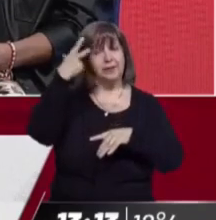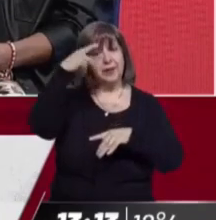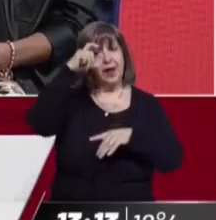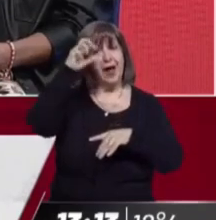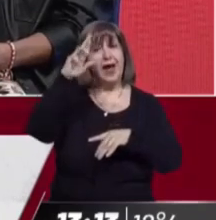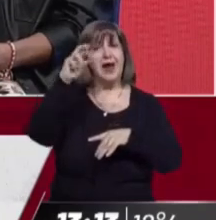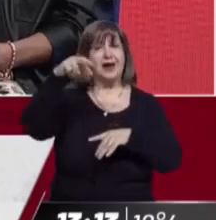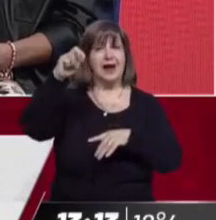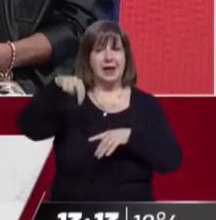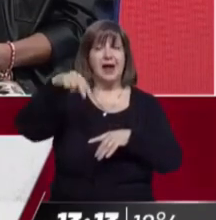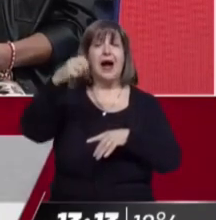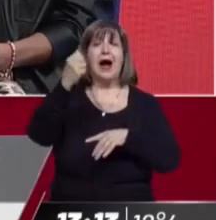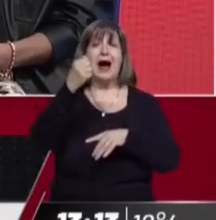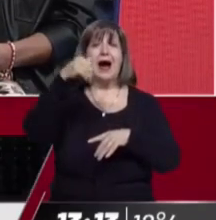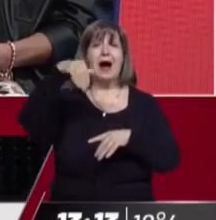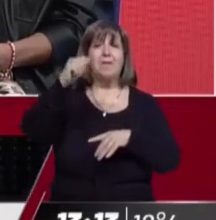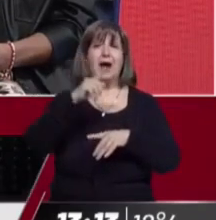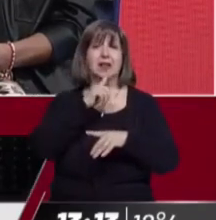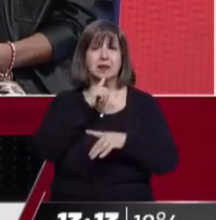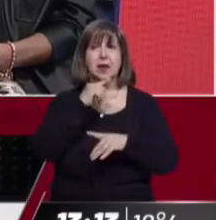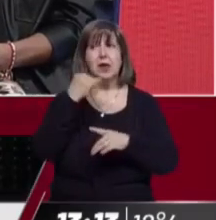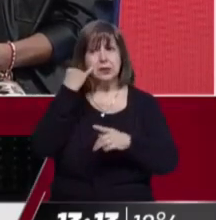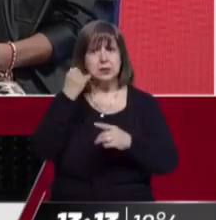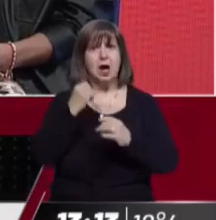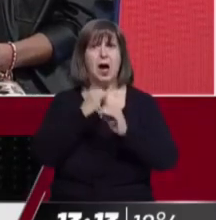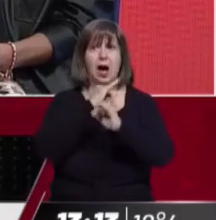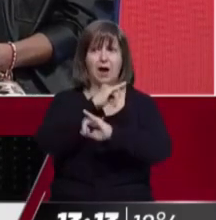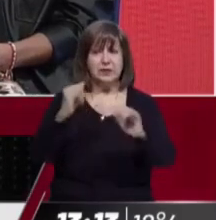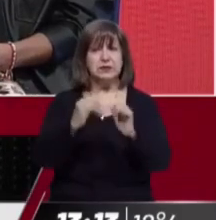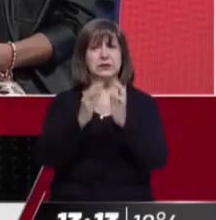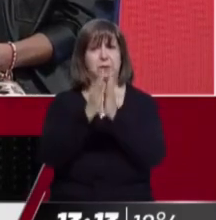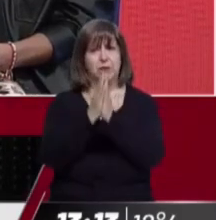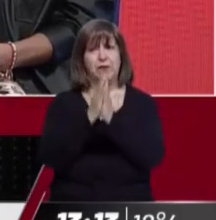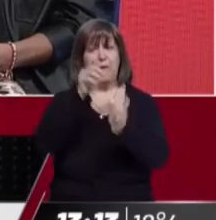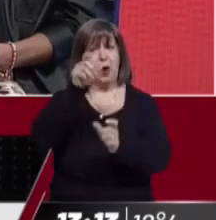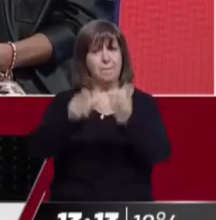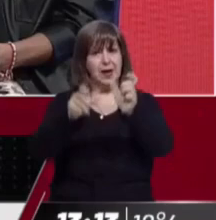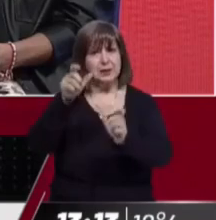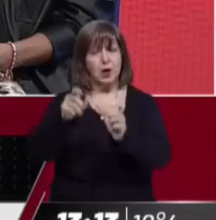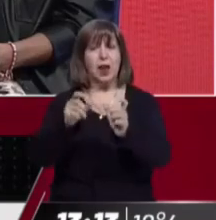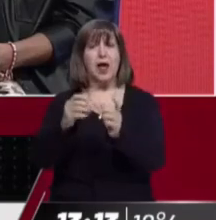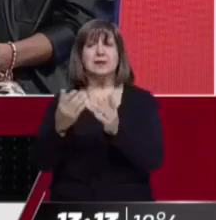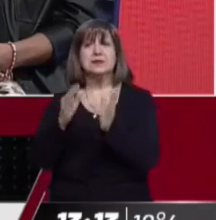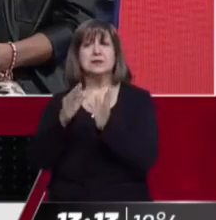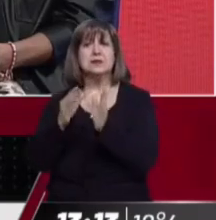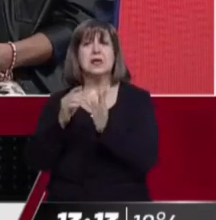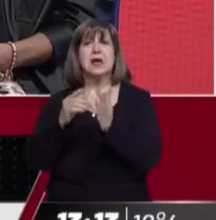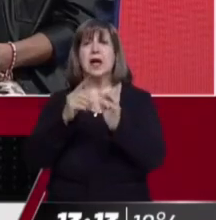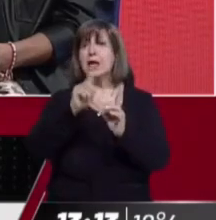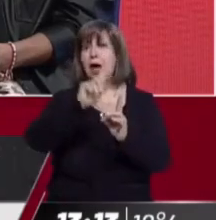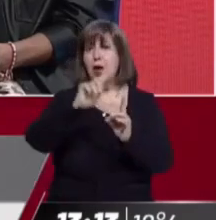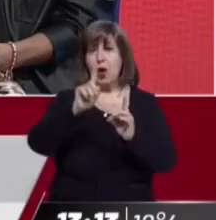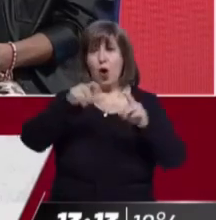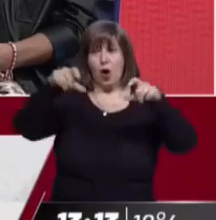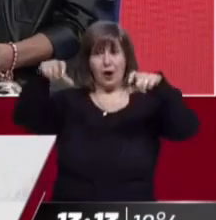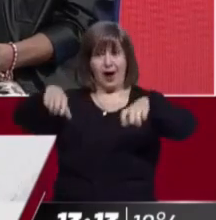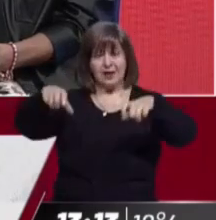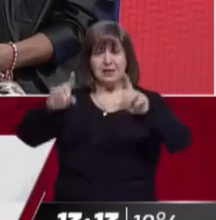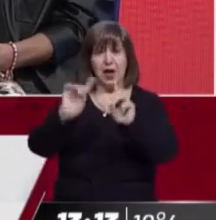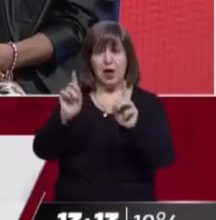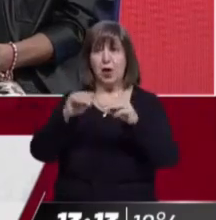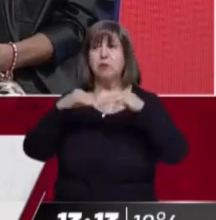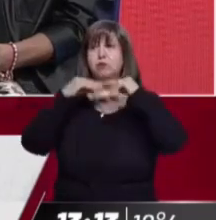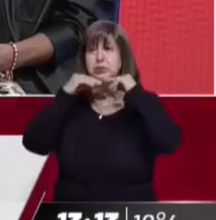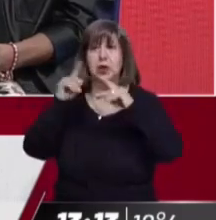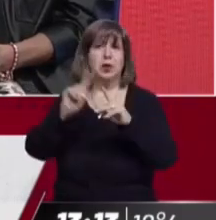marcaba él la cantidad de efectivos este consejo para la gente que por ahí suele visitar el parque por otra actividad como bien lo marcaba Sergio que lo haga por ahí